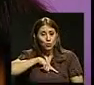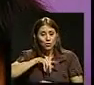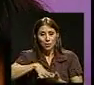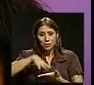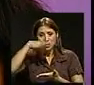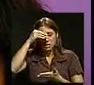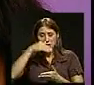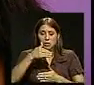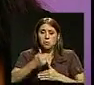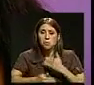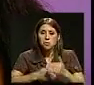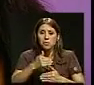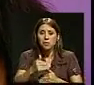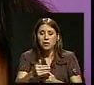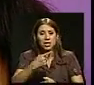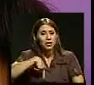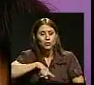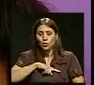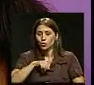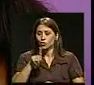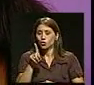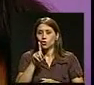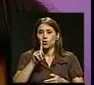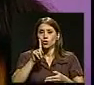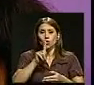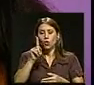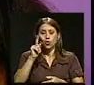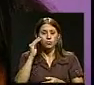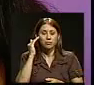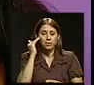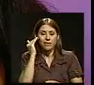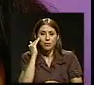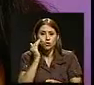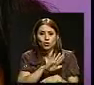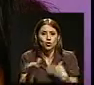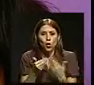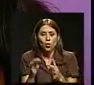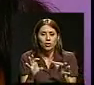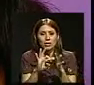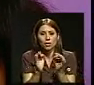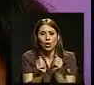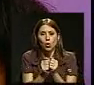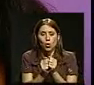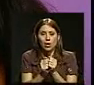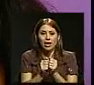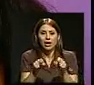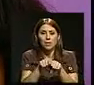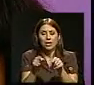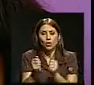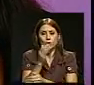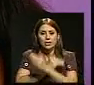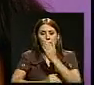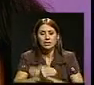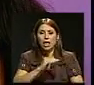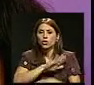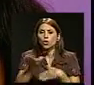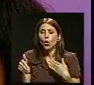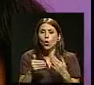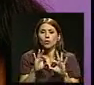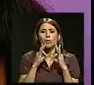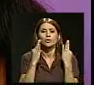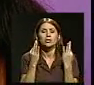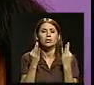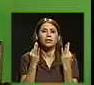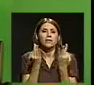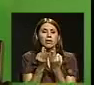sabemos sobre ese hermanito con discapacidad, que todos lo vamos a ir aprendiendo junto con el mismo niño o niña con discapacidad.